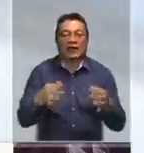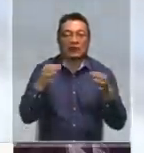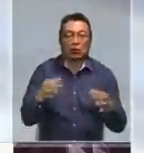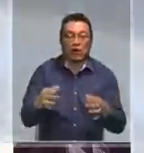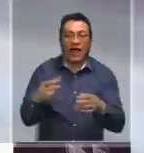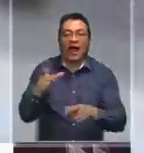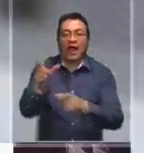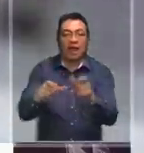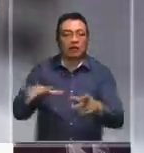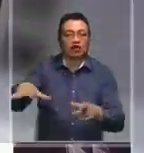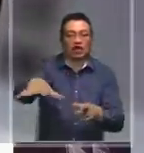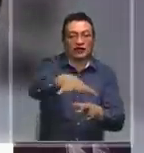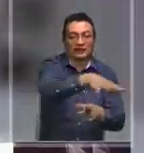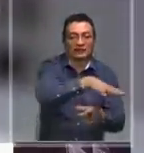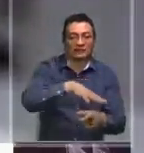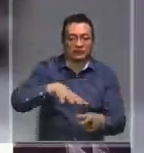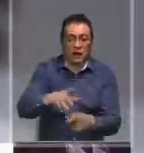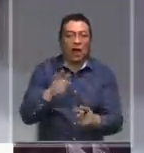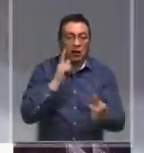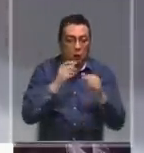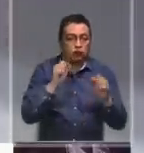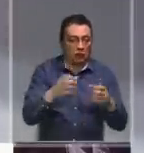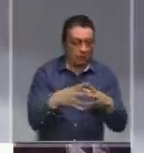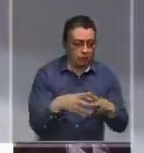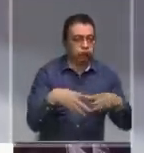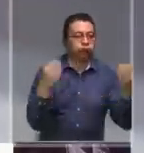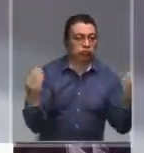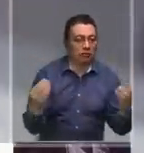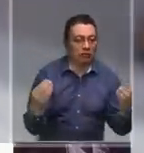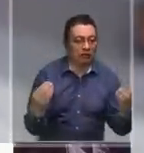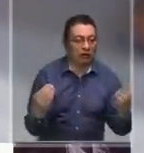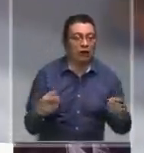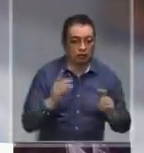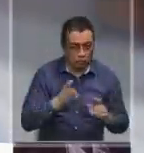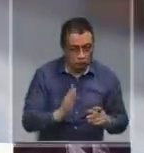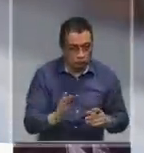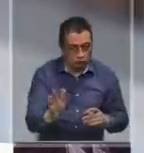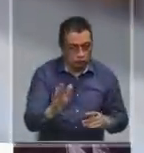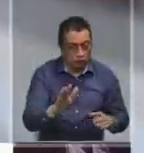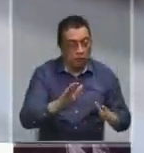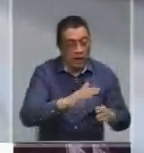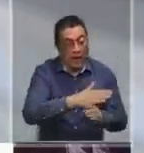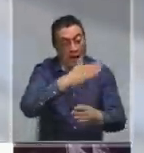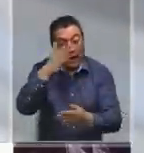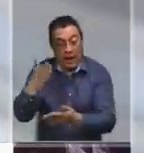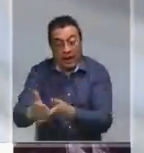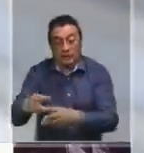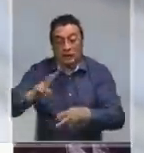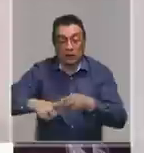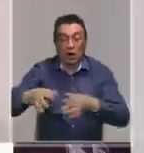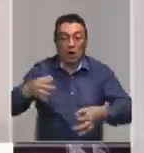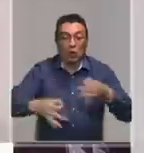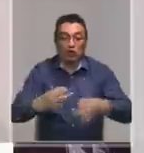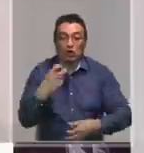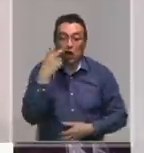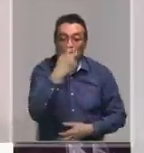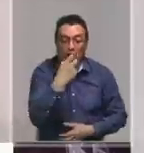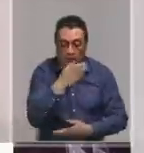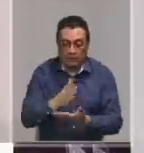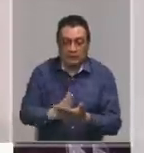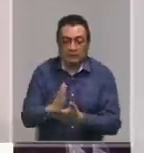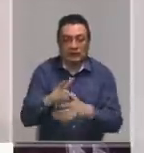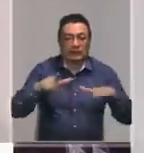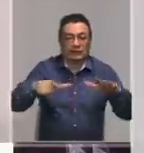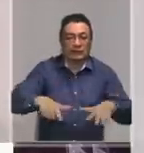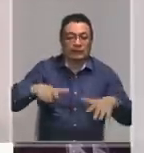sociedad y además porque había riesgo de fuga, algo que se mantendrá por lo menos hasta la preparación del juicio oral que partirá el 17 de